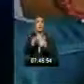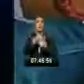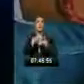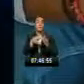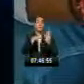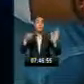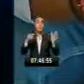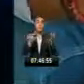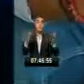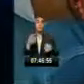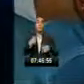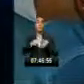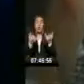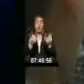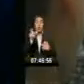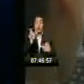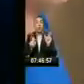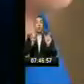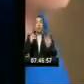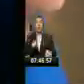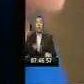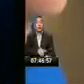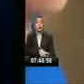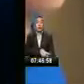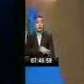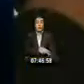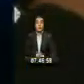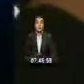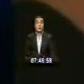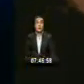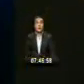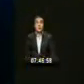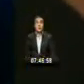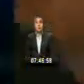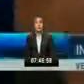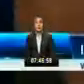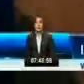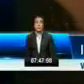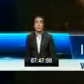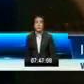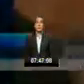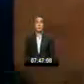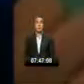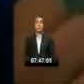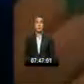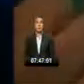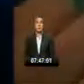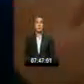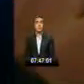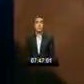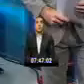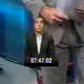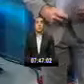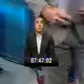de cambios que ha tenido que adaptarse la humanidad por la pandemia del coronavirus. María Verónica Olivero, TC Televisión.